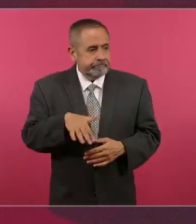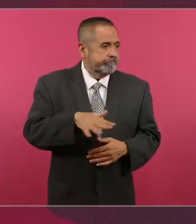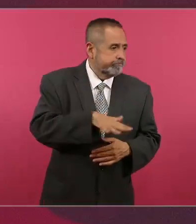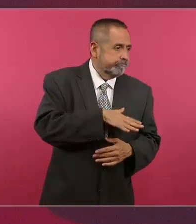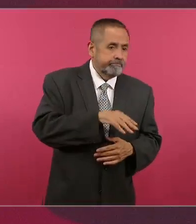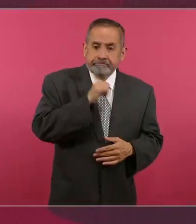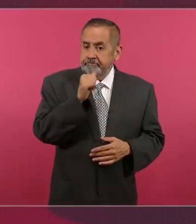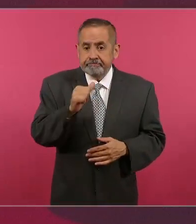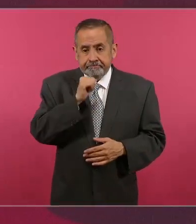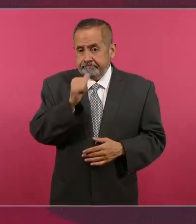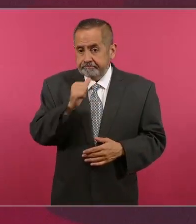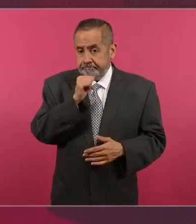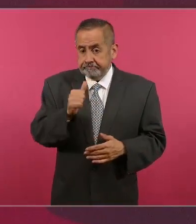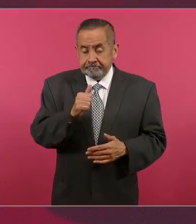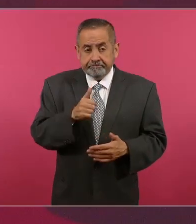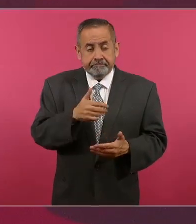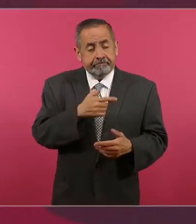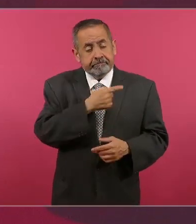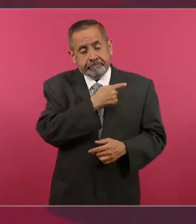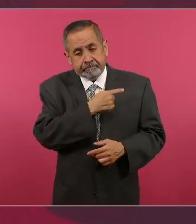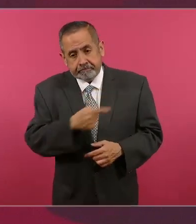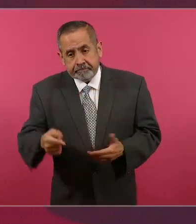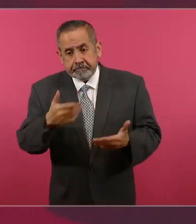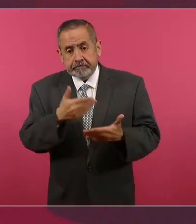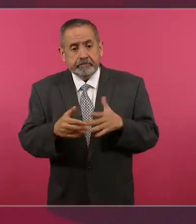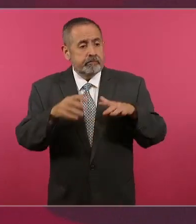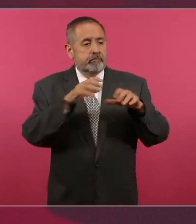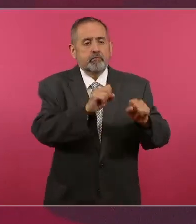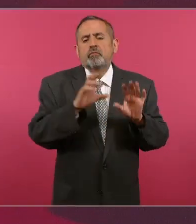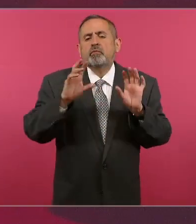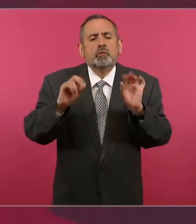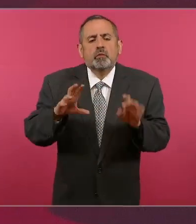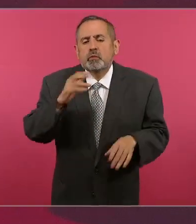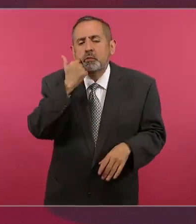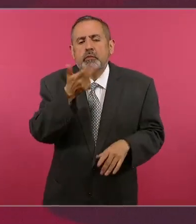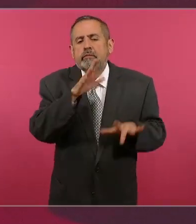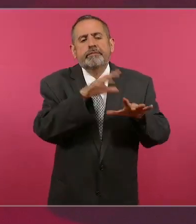no lo encontraban o no lo querían